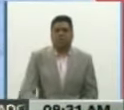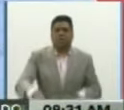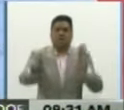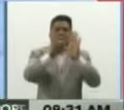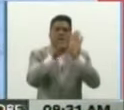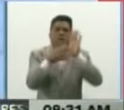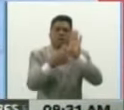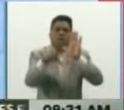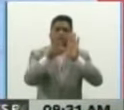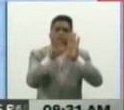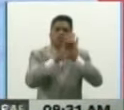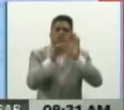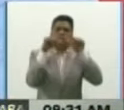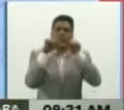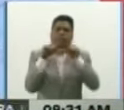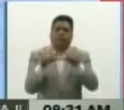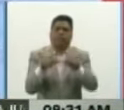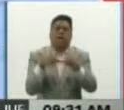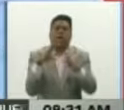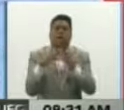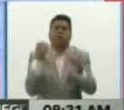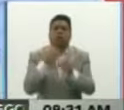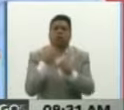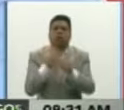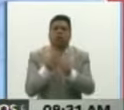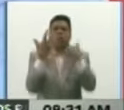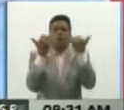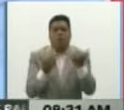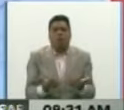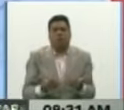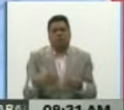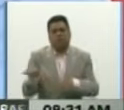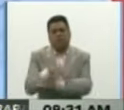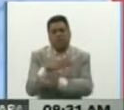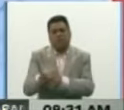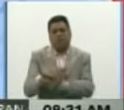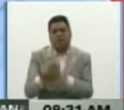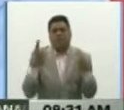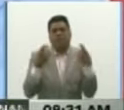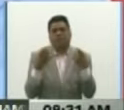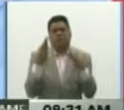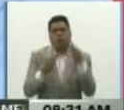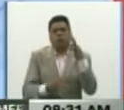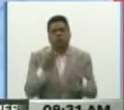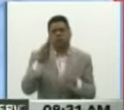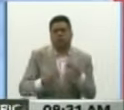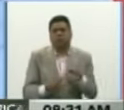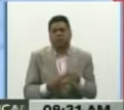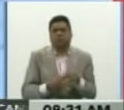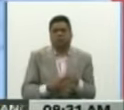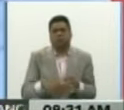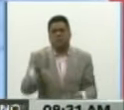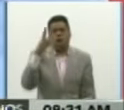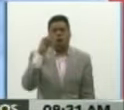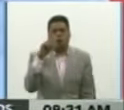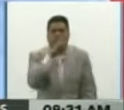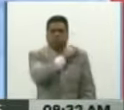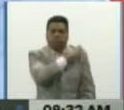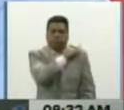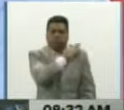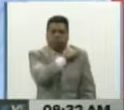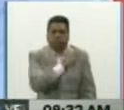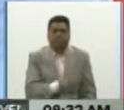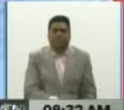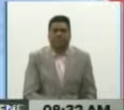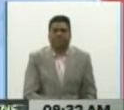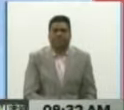vigente. A todos los trabajadores que estamos ahorita en la calle por la injusticia de Lorenzo Mendoza, yo les pido que nos peguemos a la ley y a